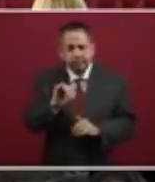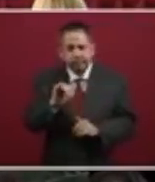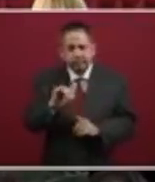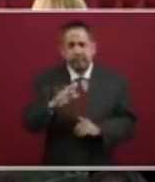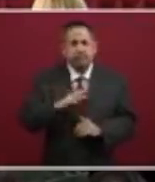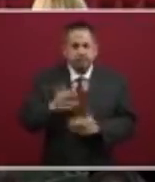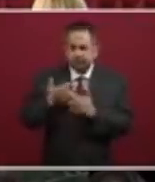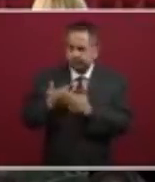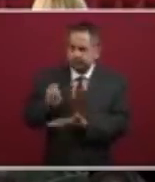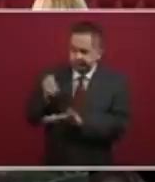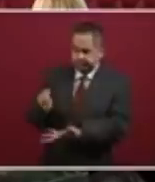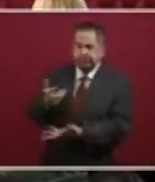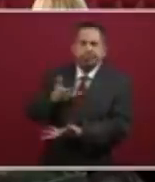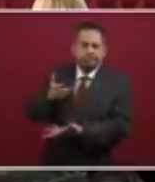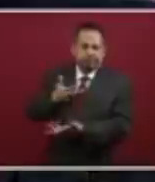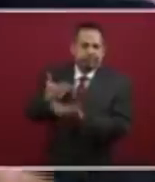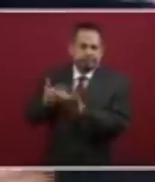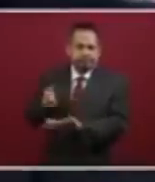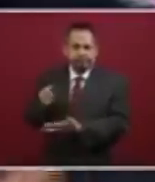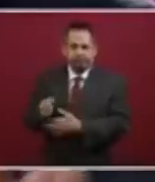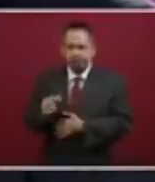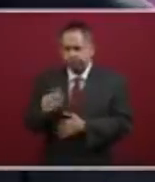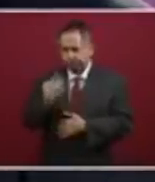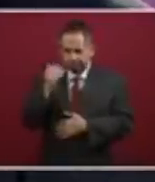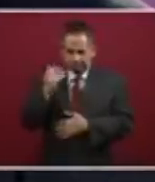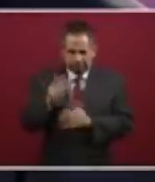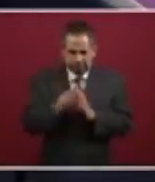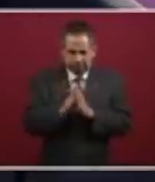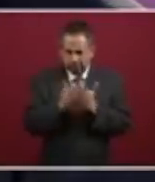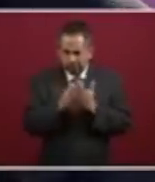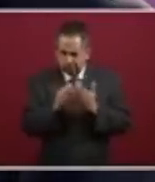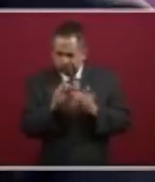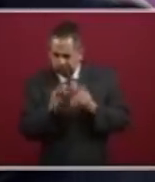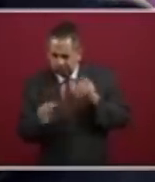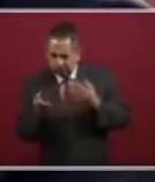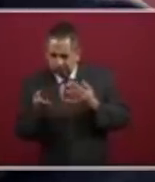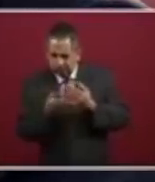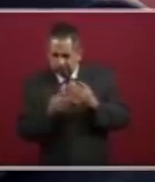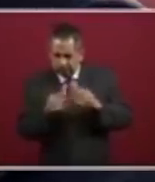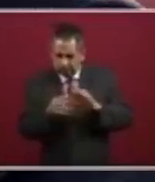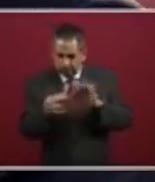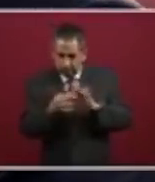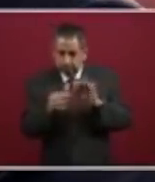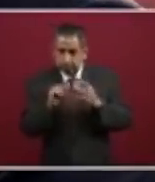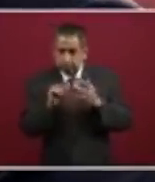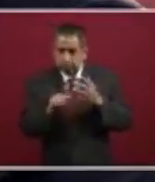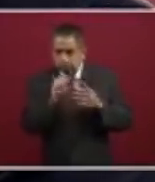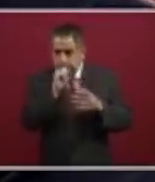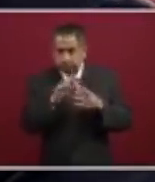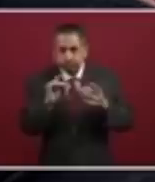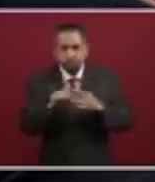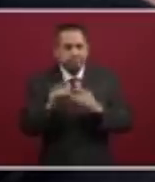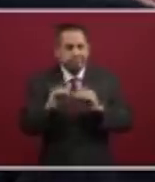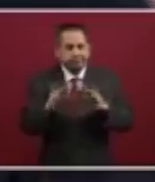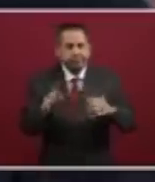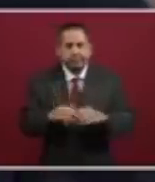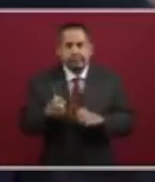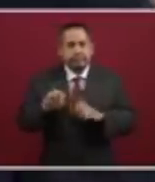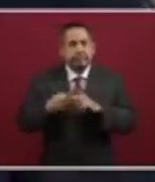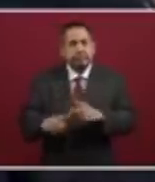hay presupuesto. En el último libro, en la salida, así